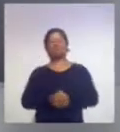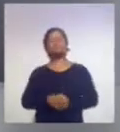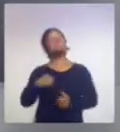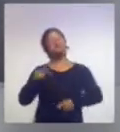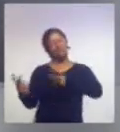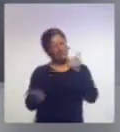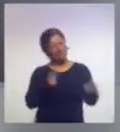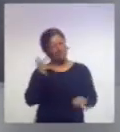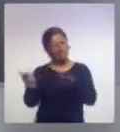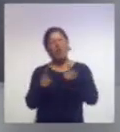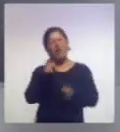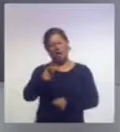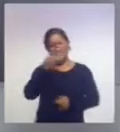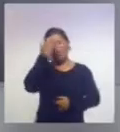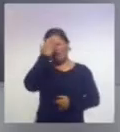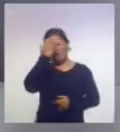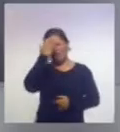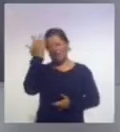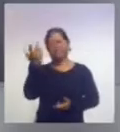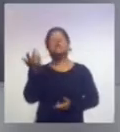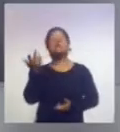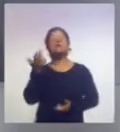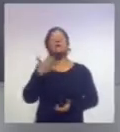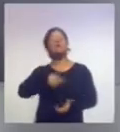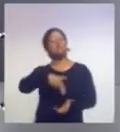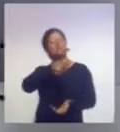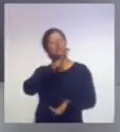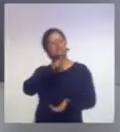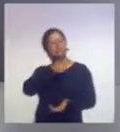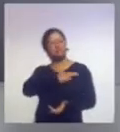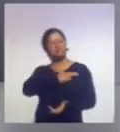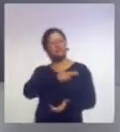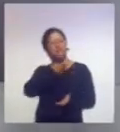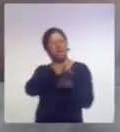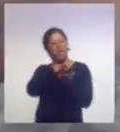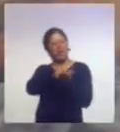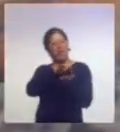¿qué tanto conoce sobre los héroes de nuestra independencia?